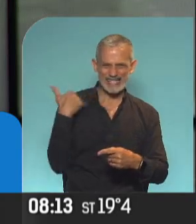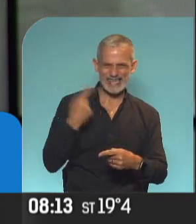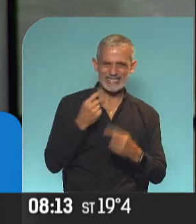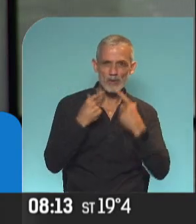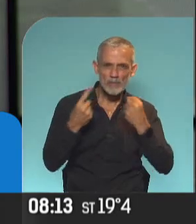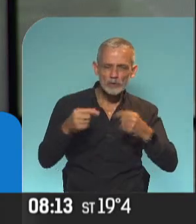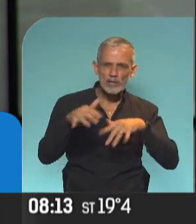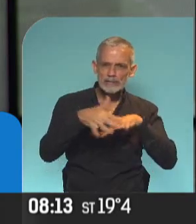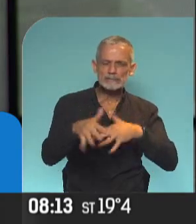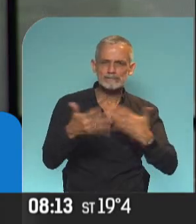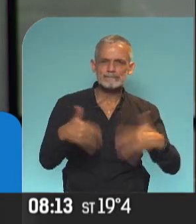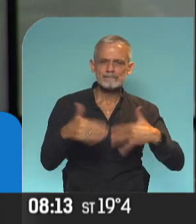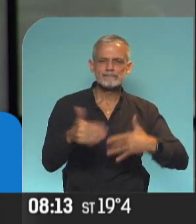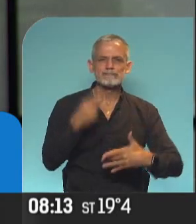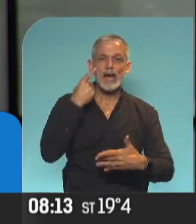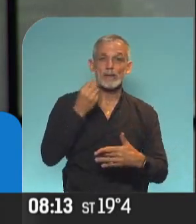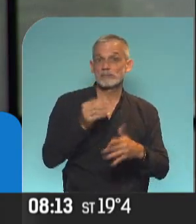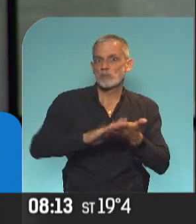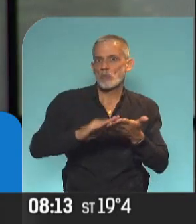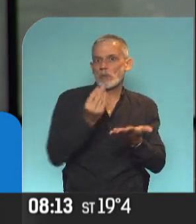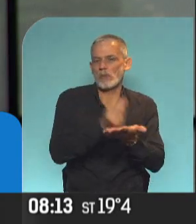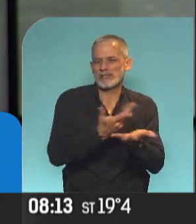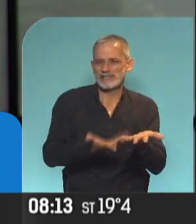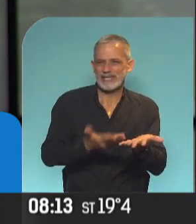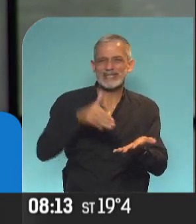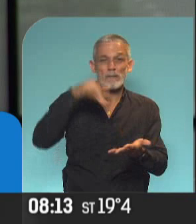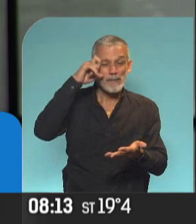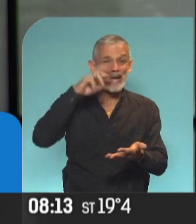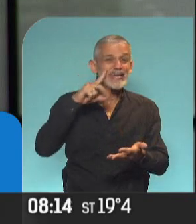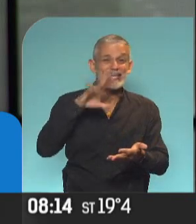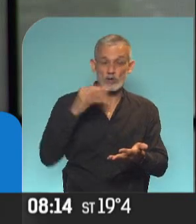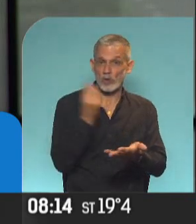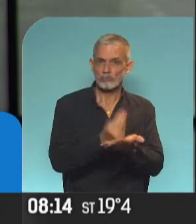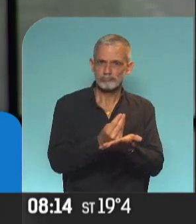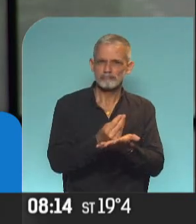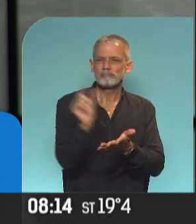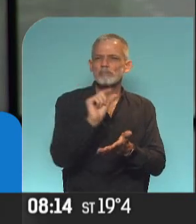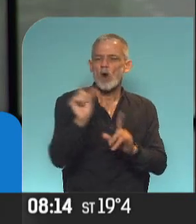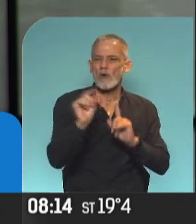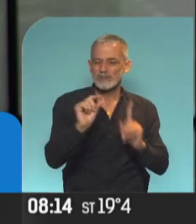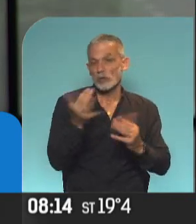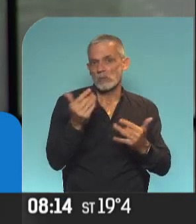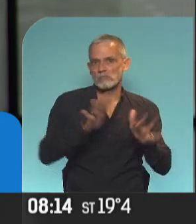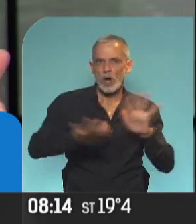ayer. Veremos si el nuevo presidente de Perú, Manuel Merino, que asumió de forma transitoria,